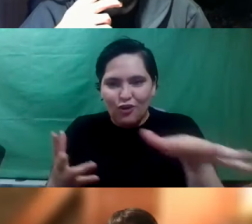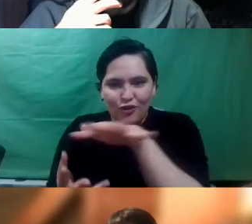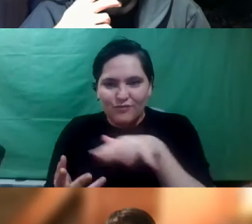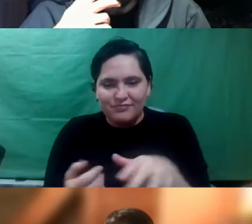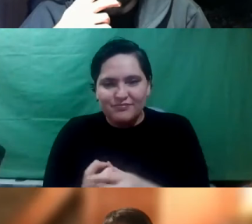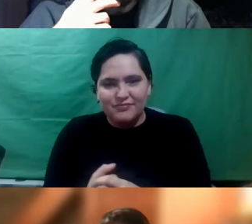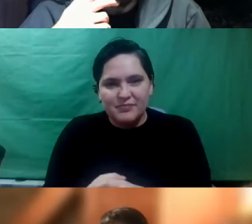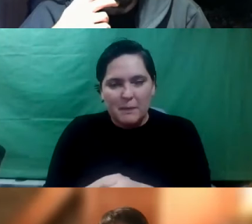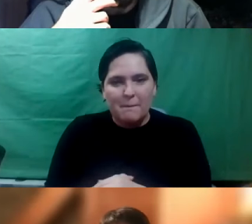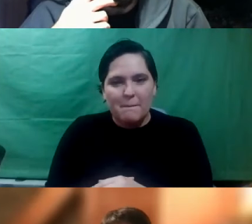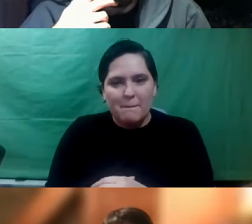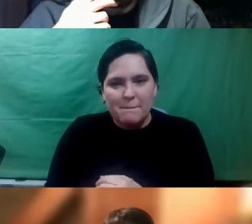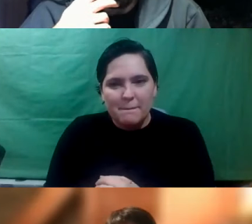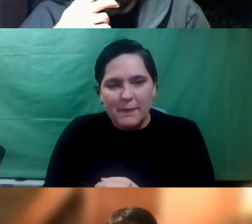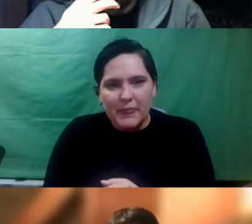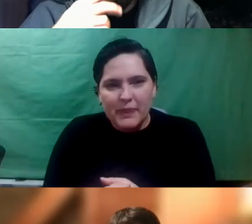Salud.